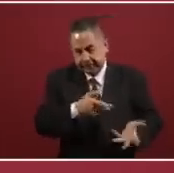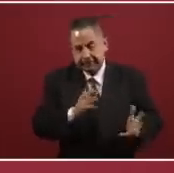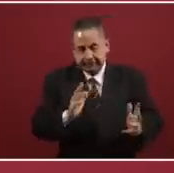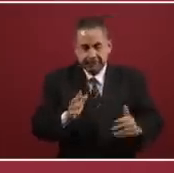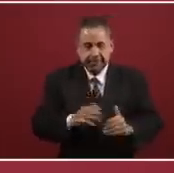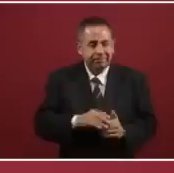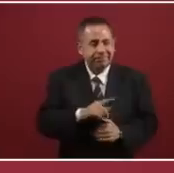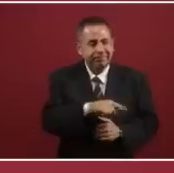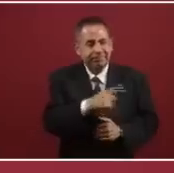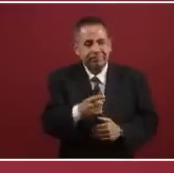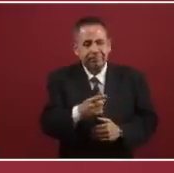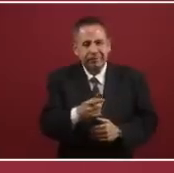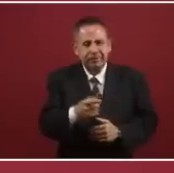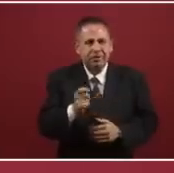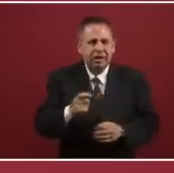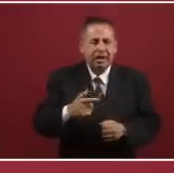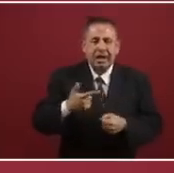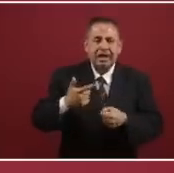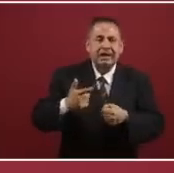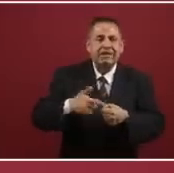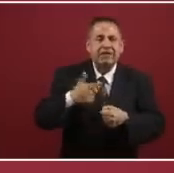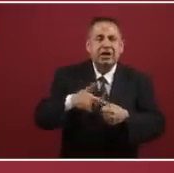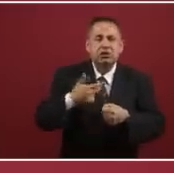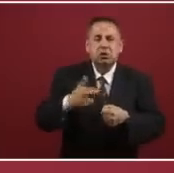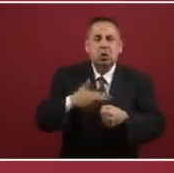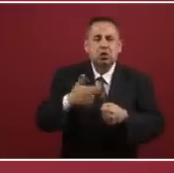pero hay refresquerías.